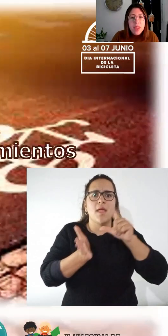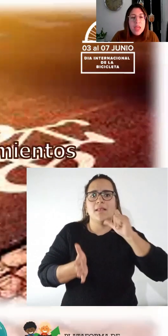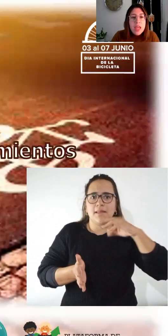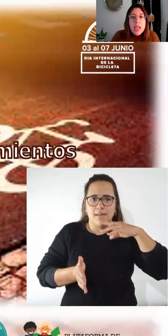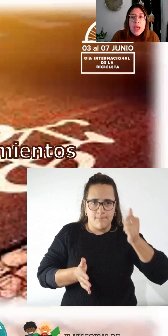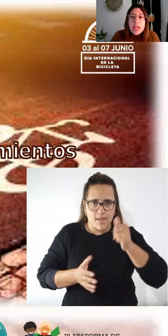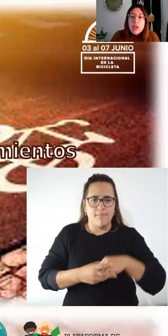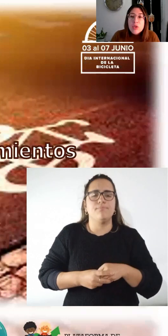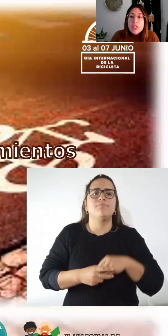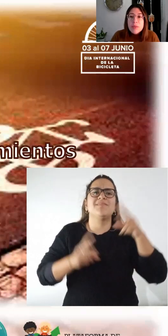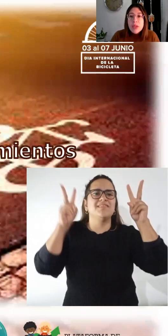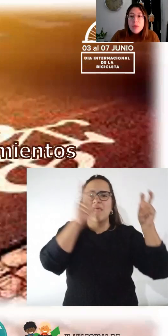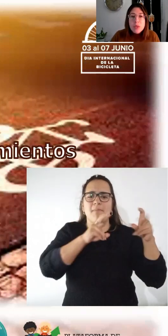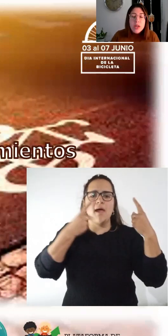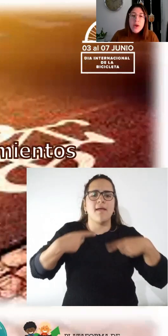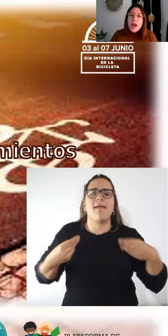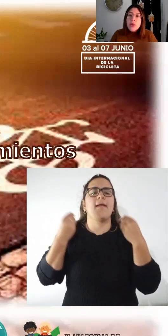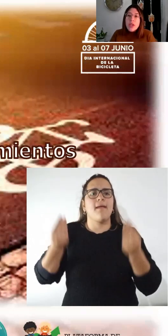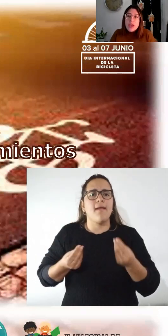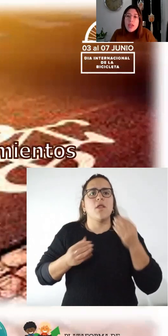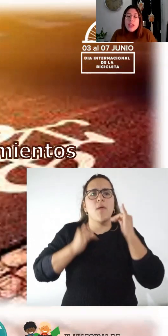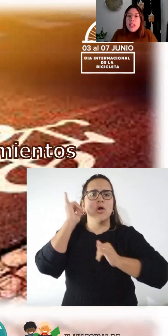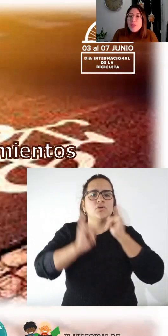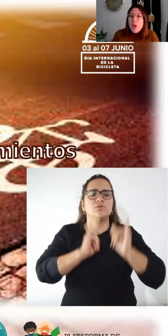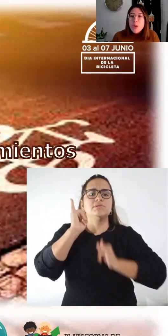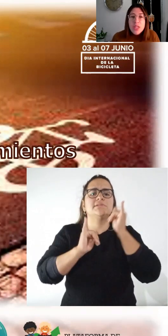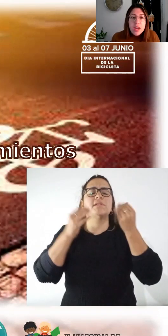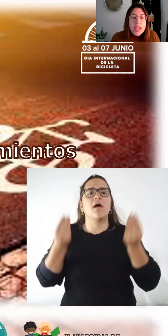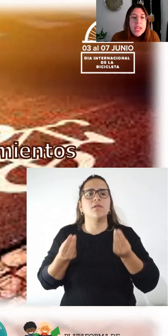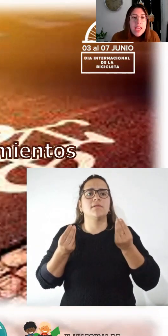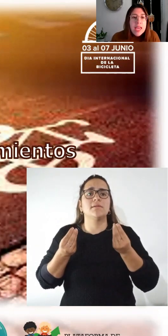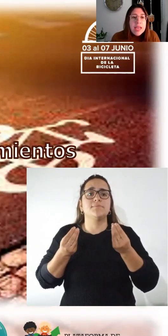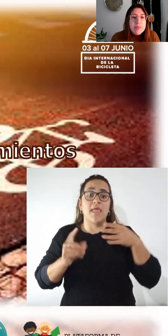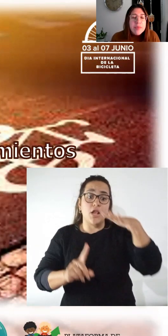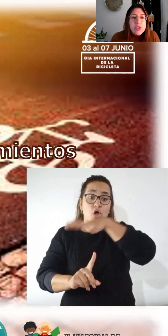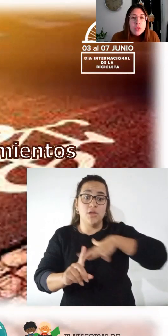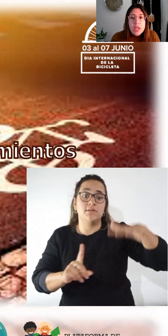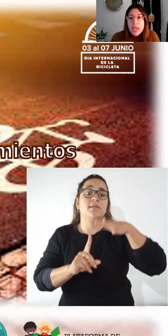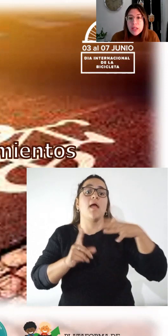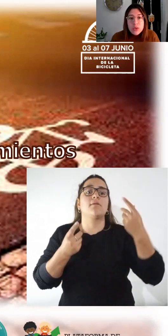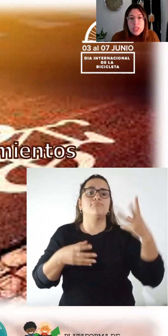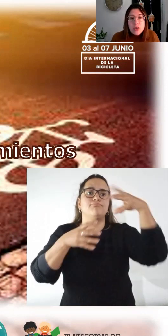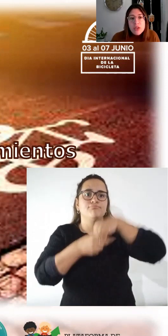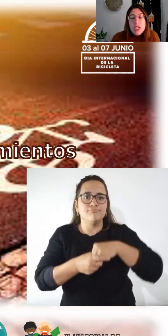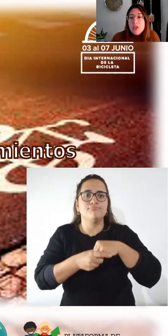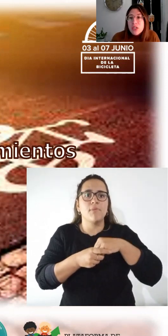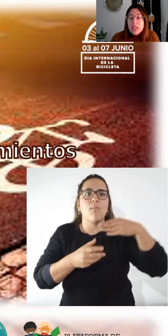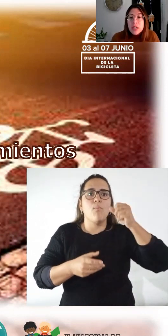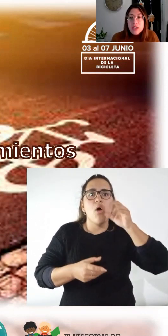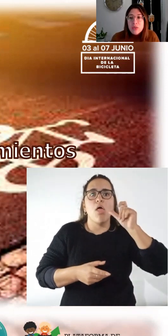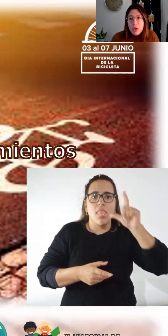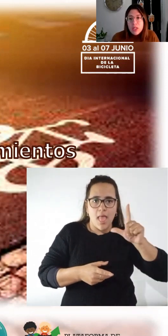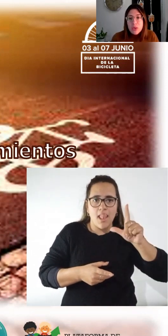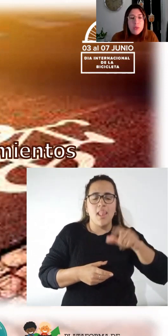Lima. Los temas que vamos a trabajar hoy, que les voy a contar, son el contexto y